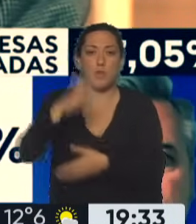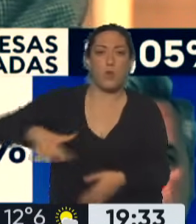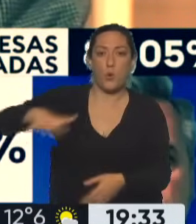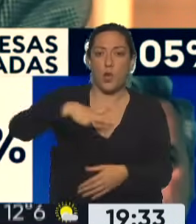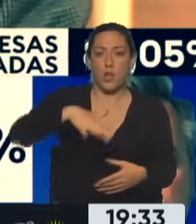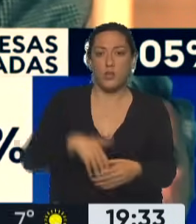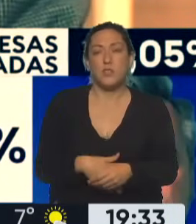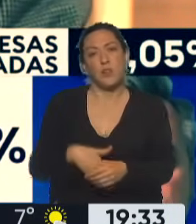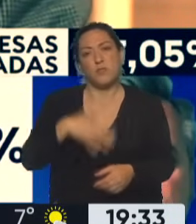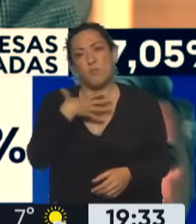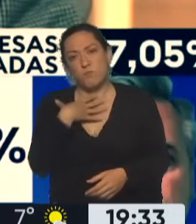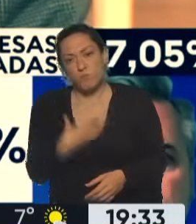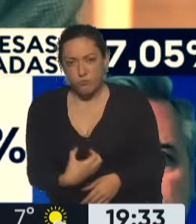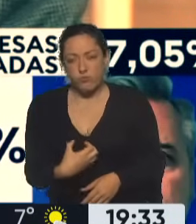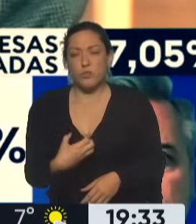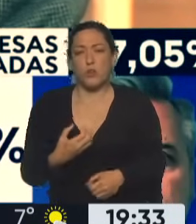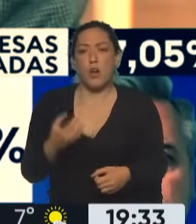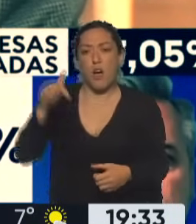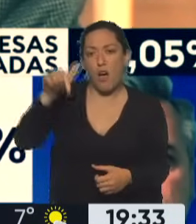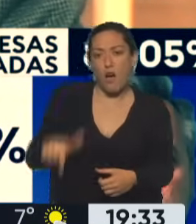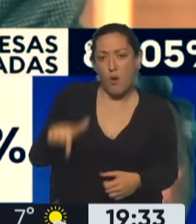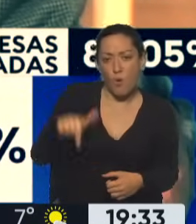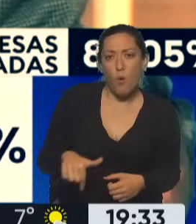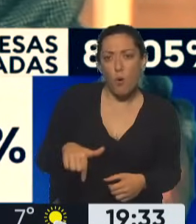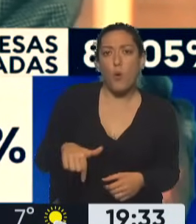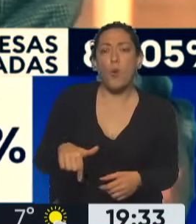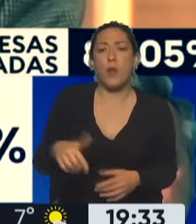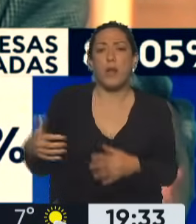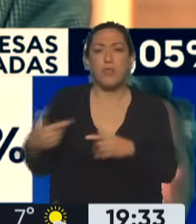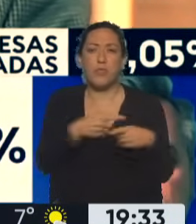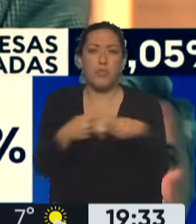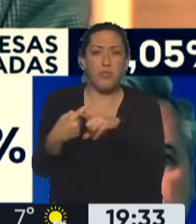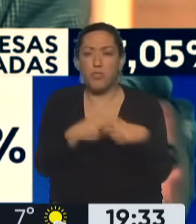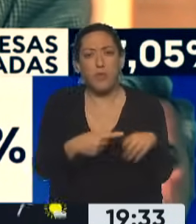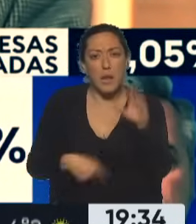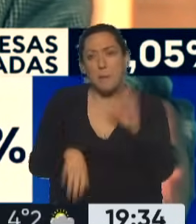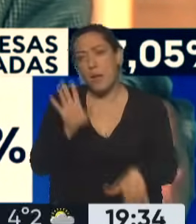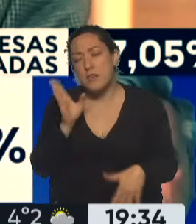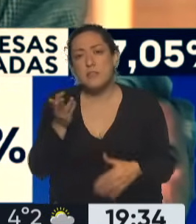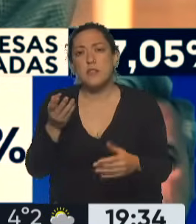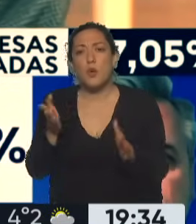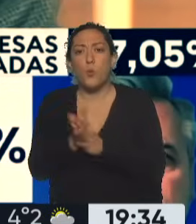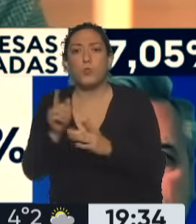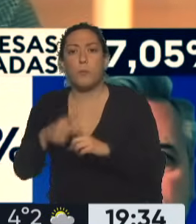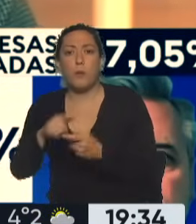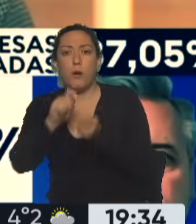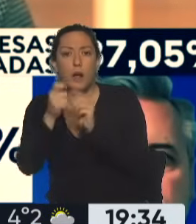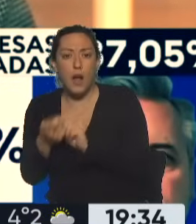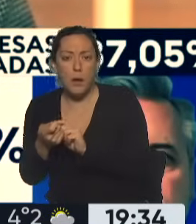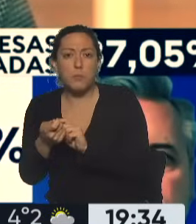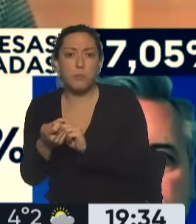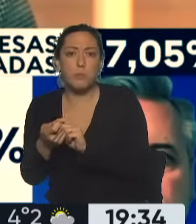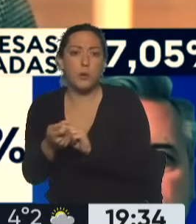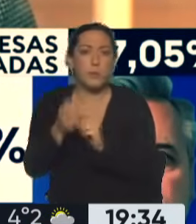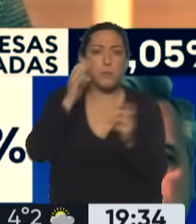me aflige que ahora, por ejemplo, la mayor discusión se esté dando entre Juntos por el Cambio